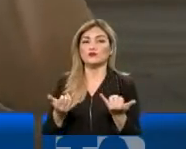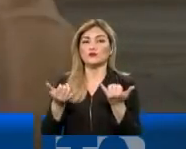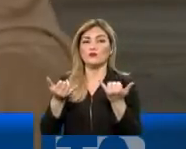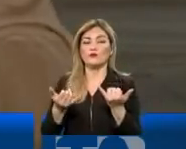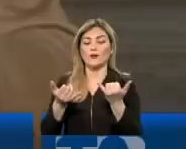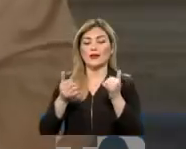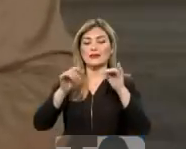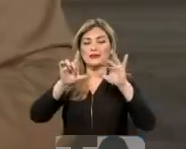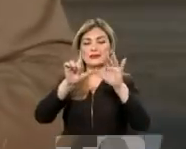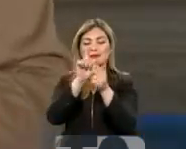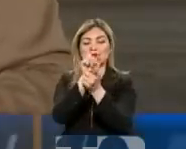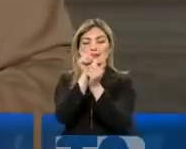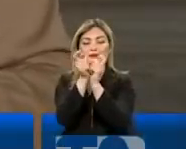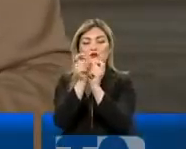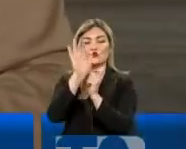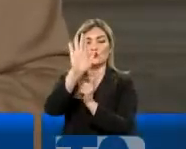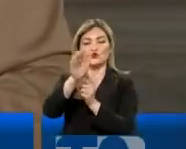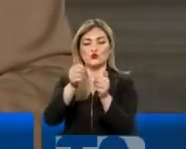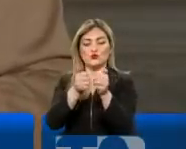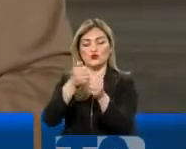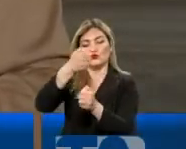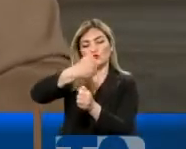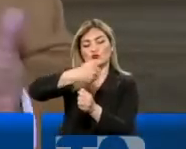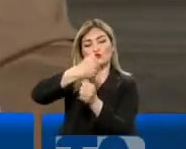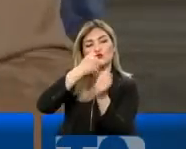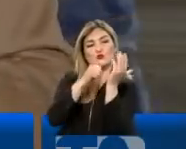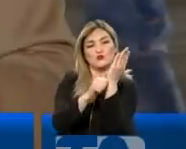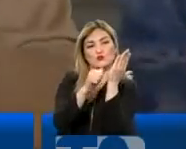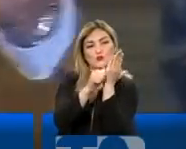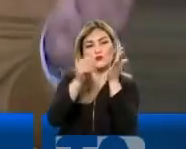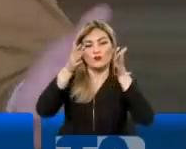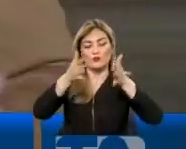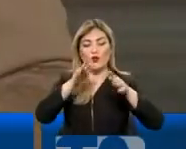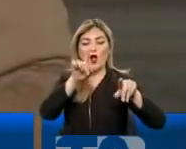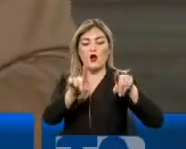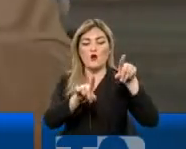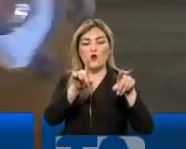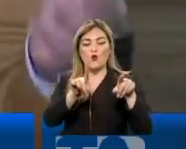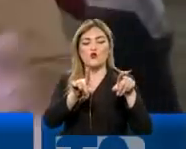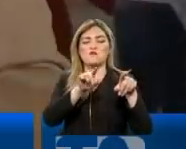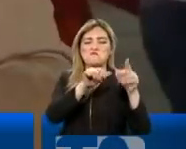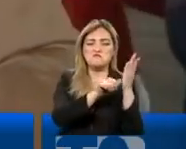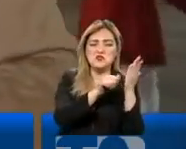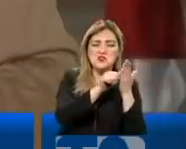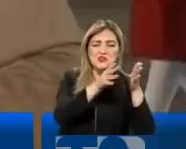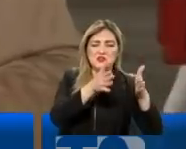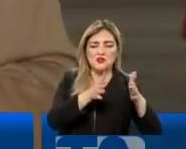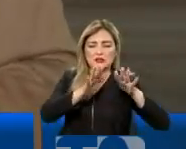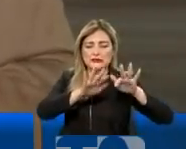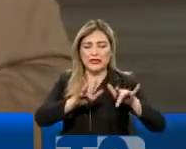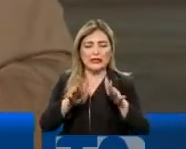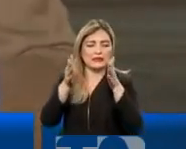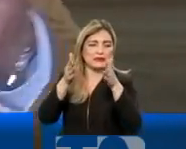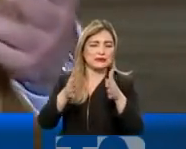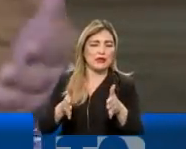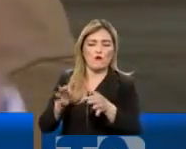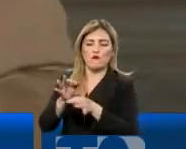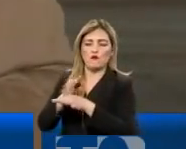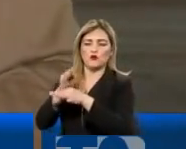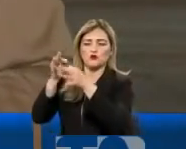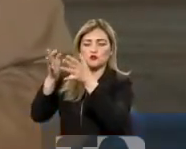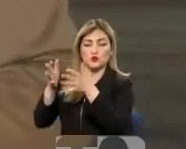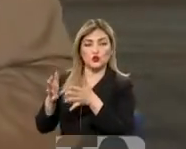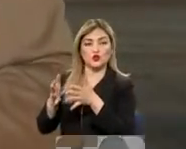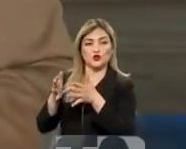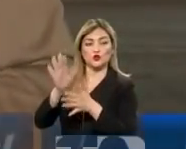menos 7 cambios en su gabinete ministerial, entre algunos ministros, secretarios y